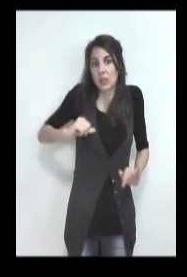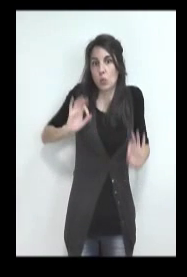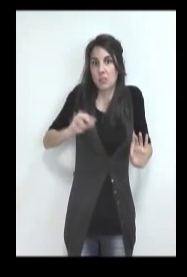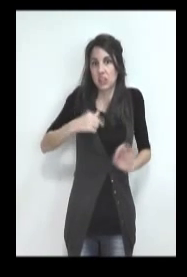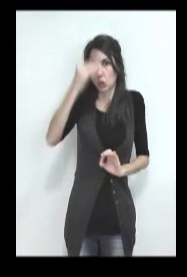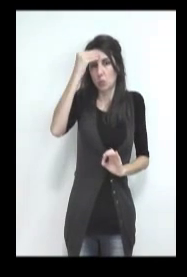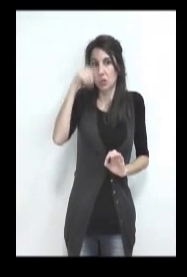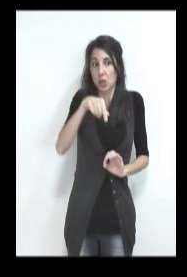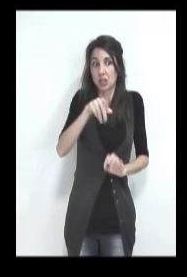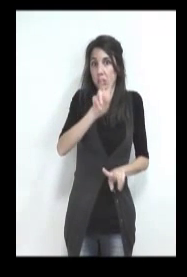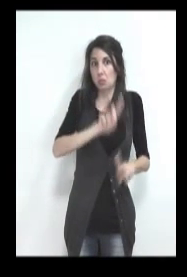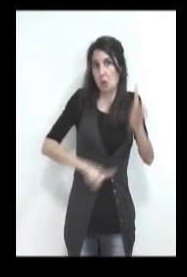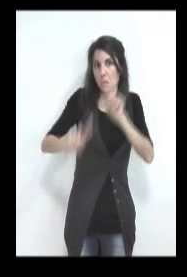problema